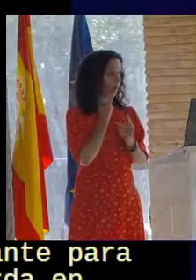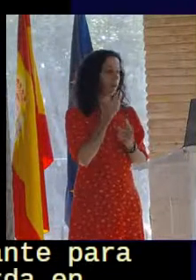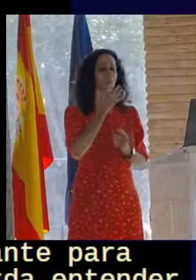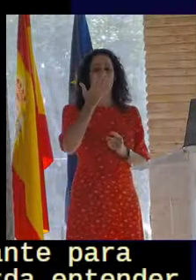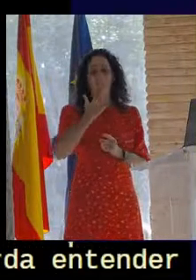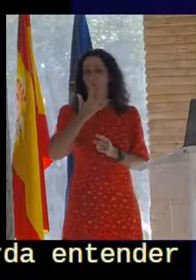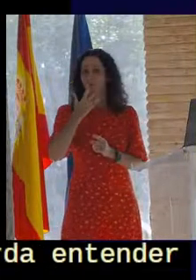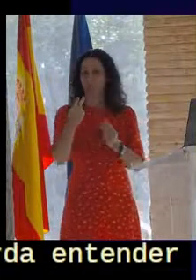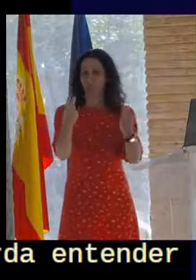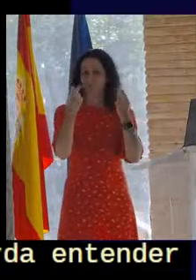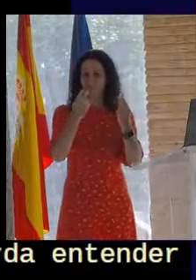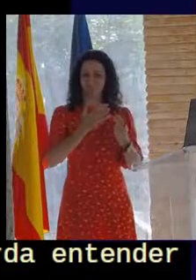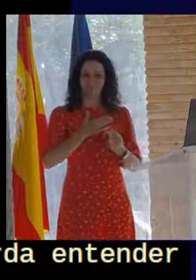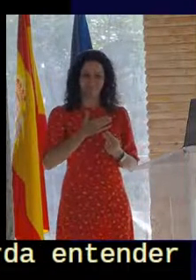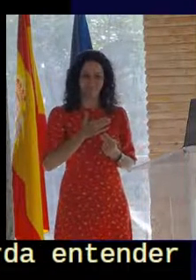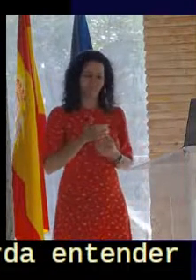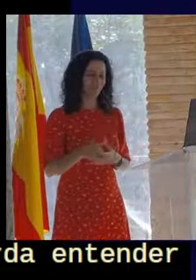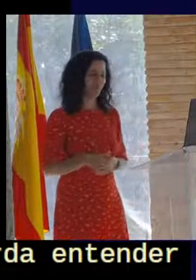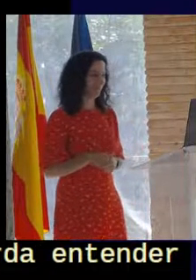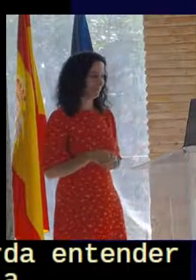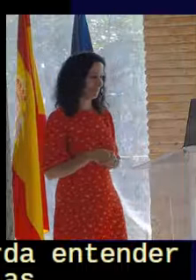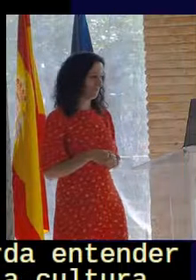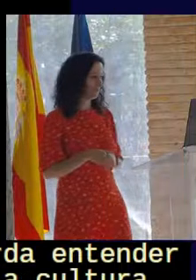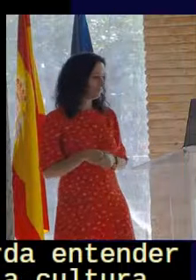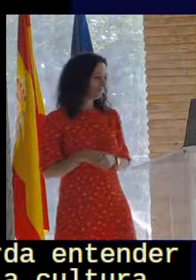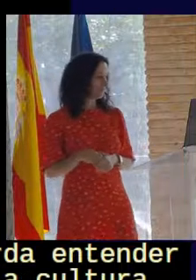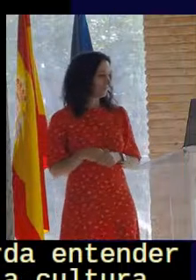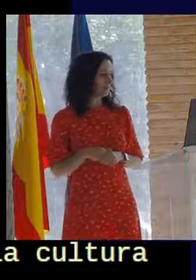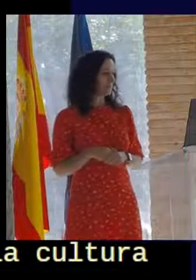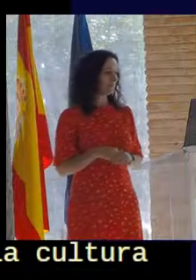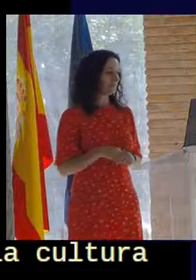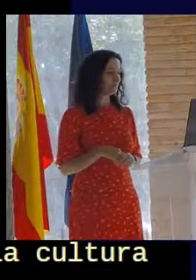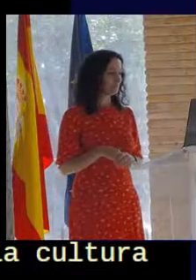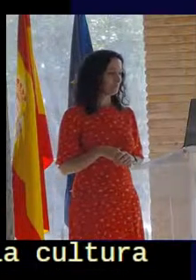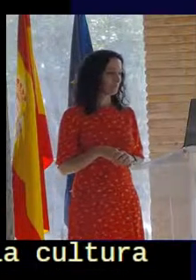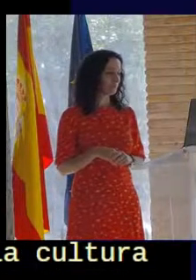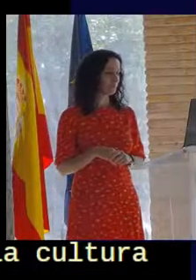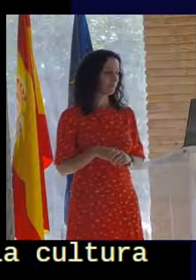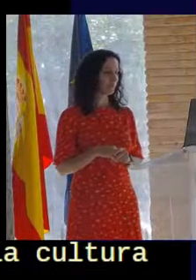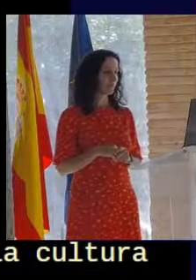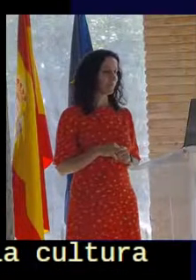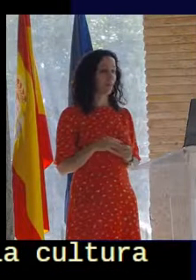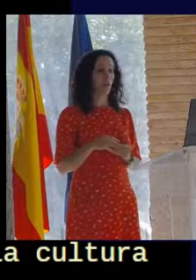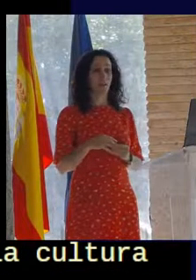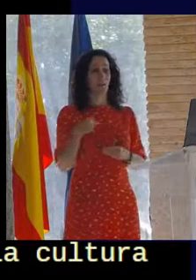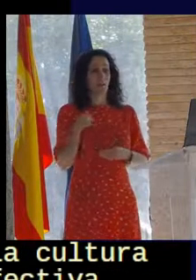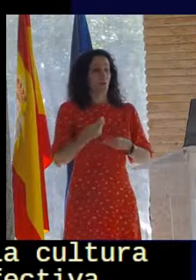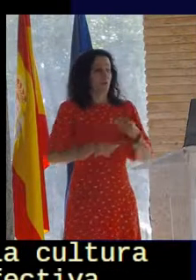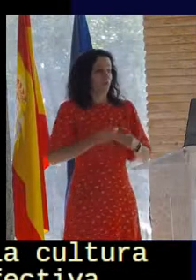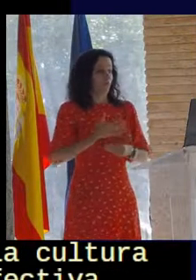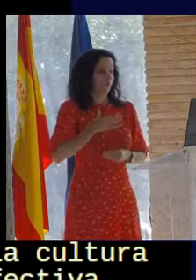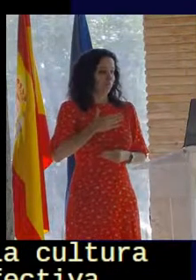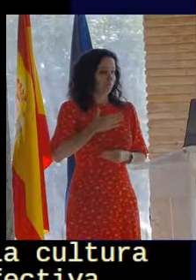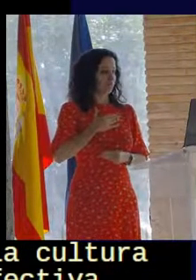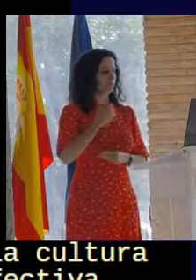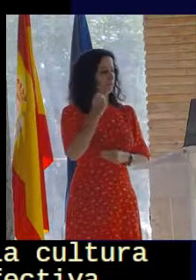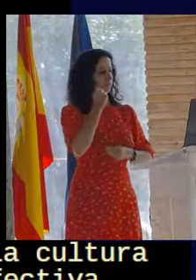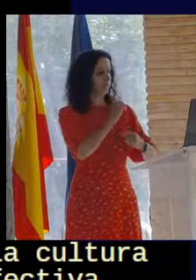entender un poco la lengua de sno conocer los valores y la cultura que comentaba antes para que la comunicación sea efectiva